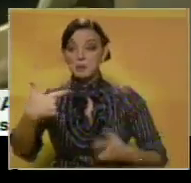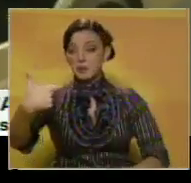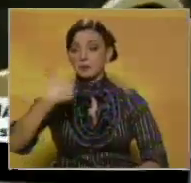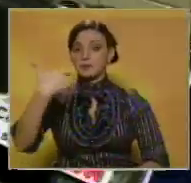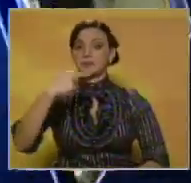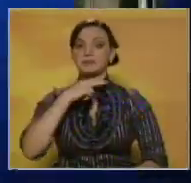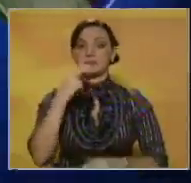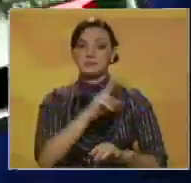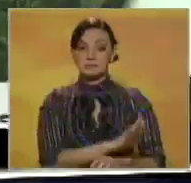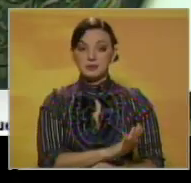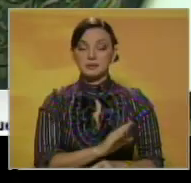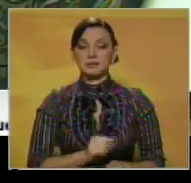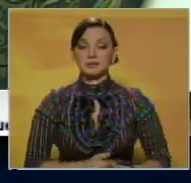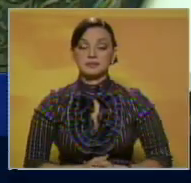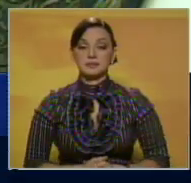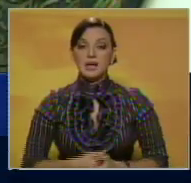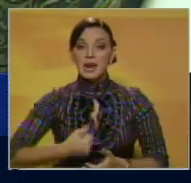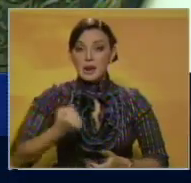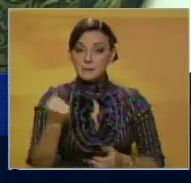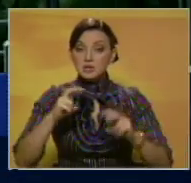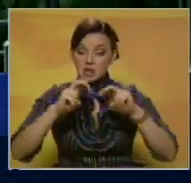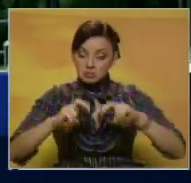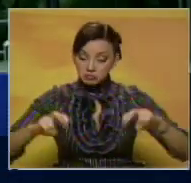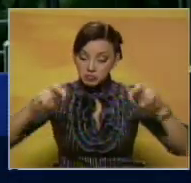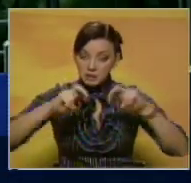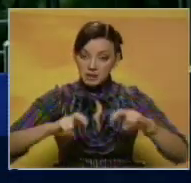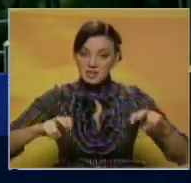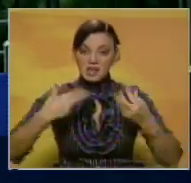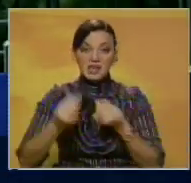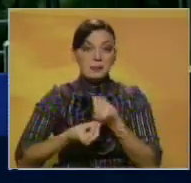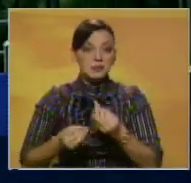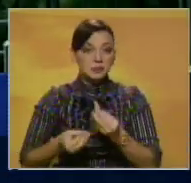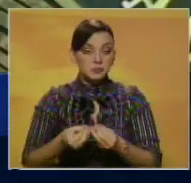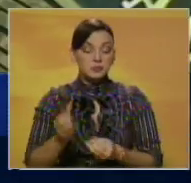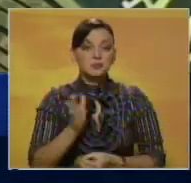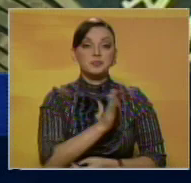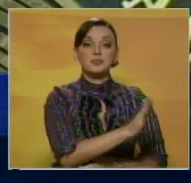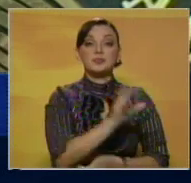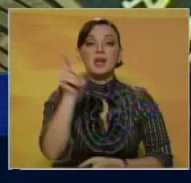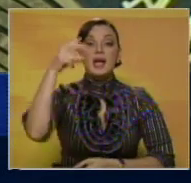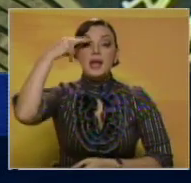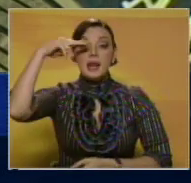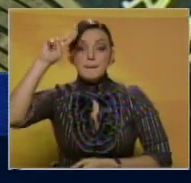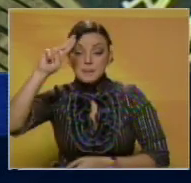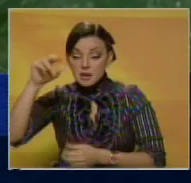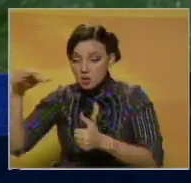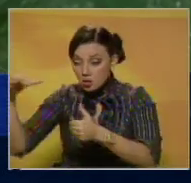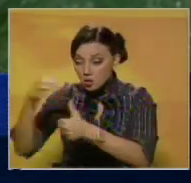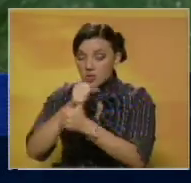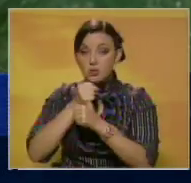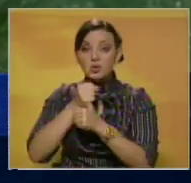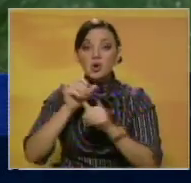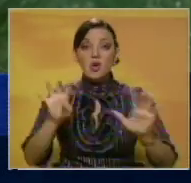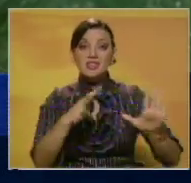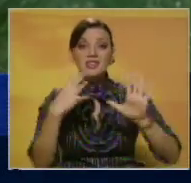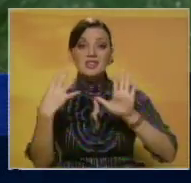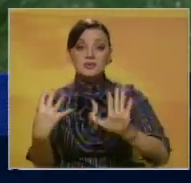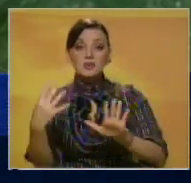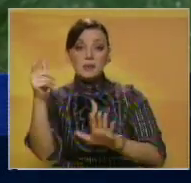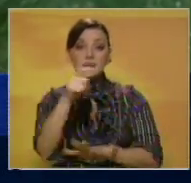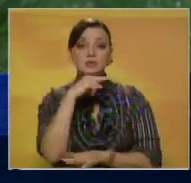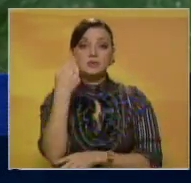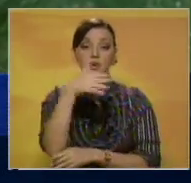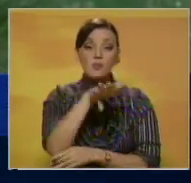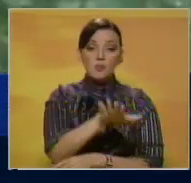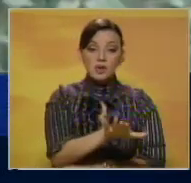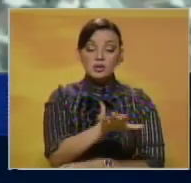homicidio. En México, autoridades del estado de Guerrero hallaron 19 cadáveres en una fosa clandestina en la localidad